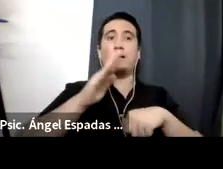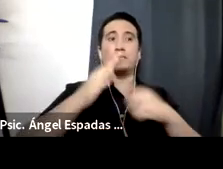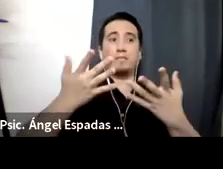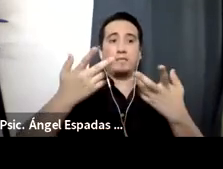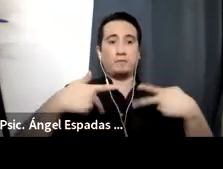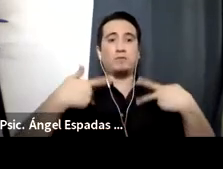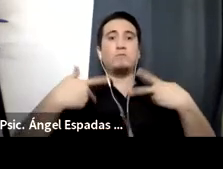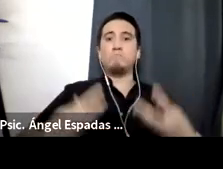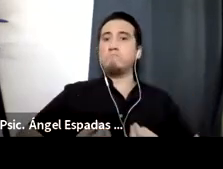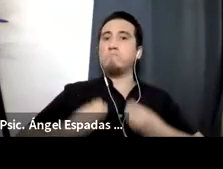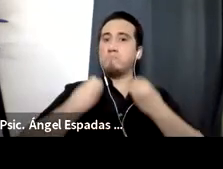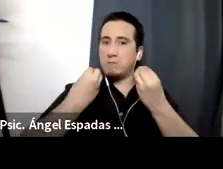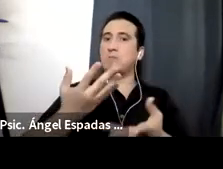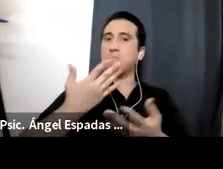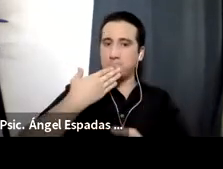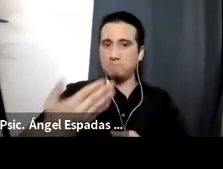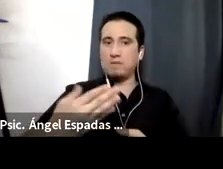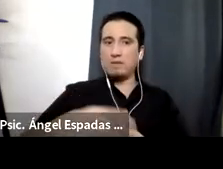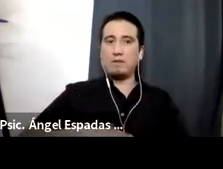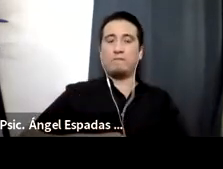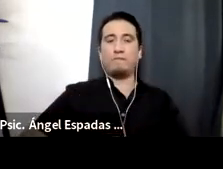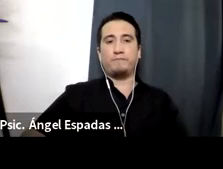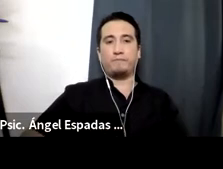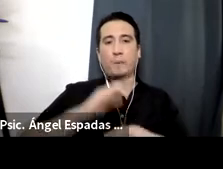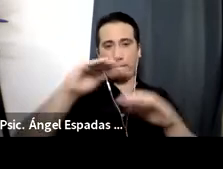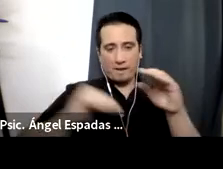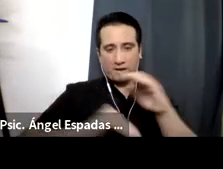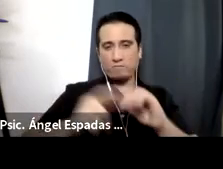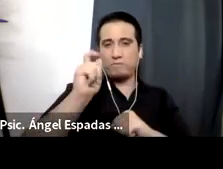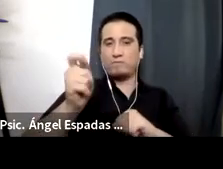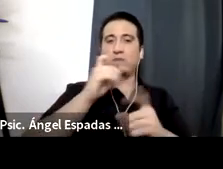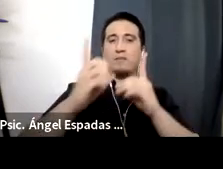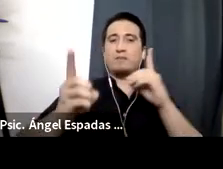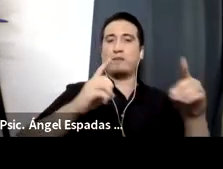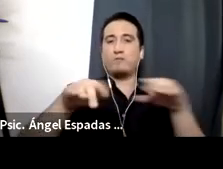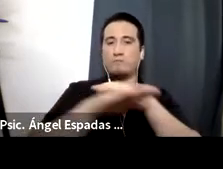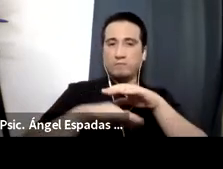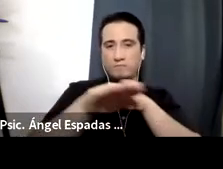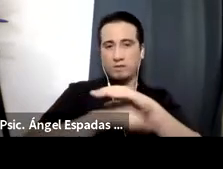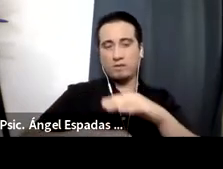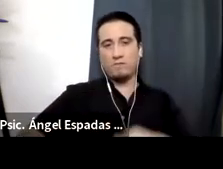¿no? Bajo el concepto del desarrollo sostenible. La siguiente.